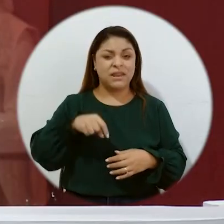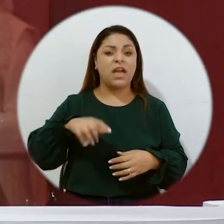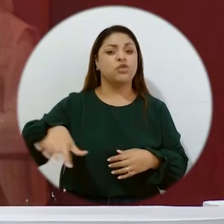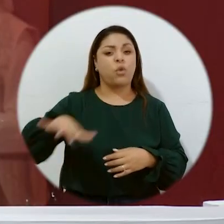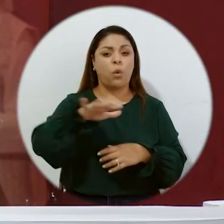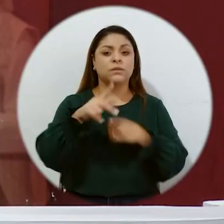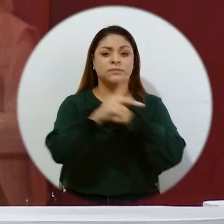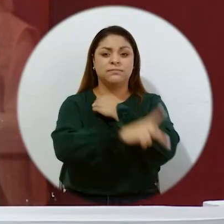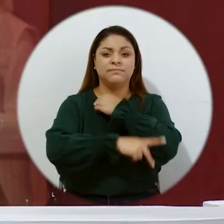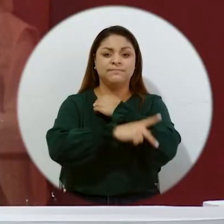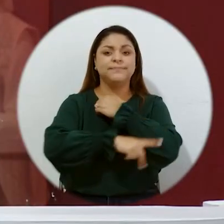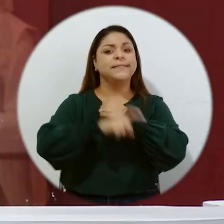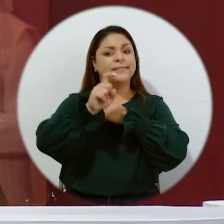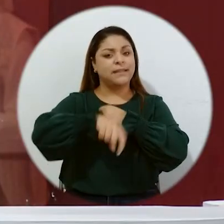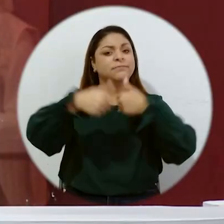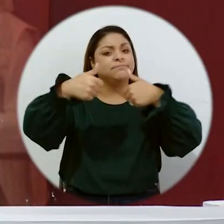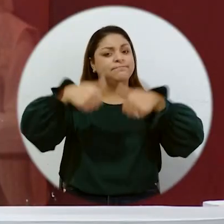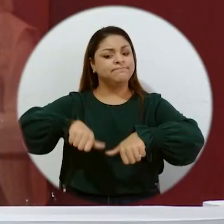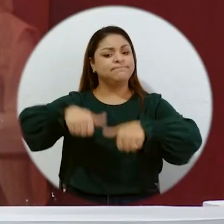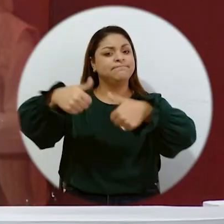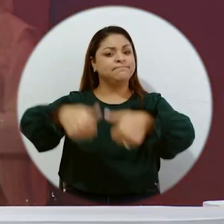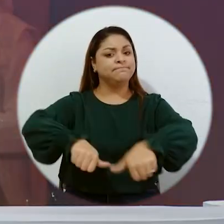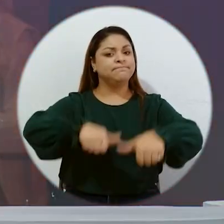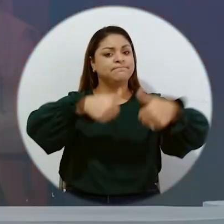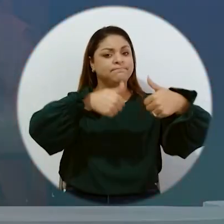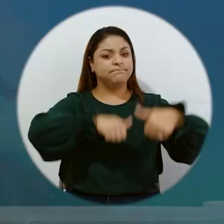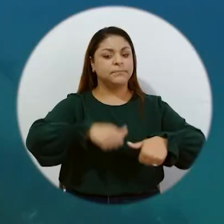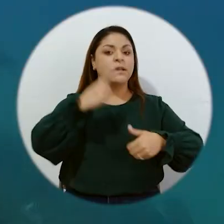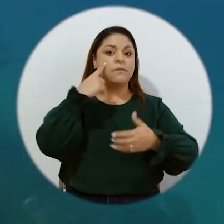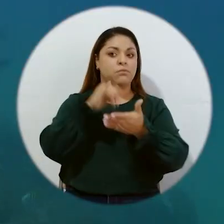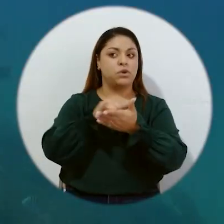los estados tendrían que ponerse de acuerdo, que es la intención